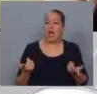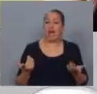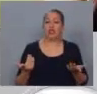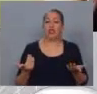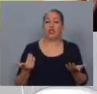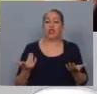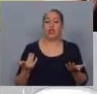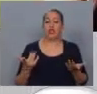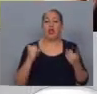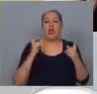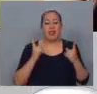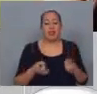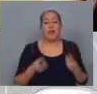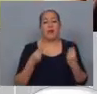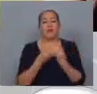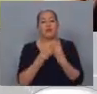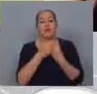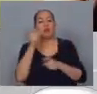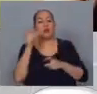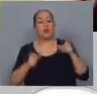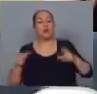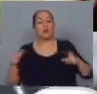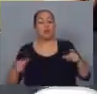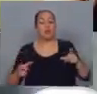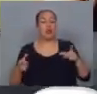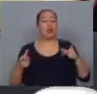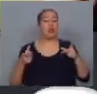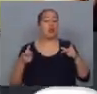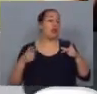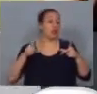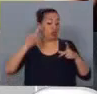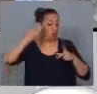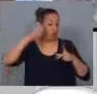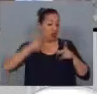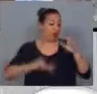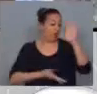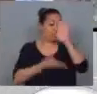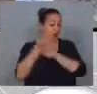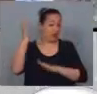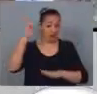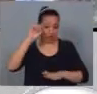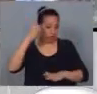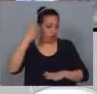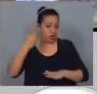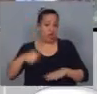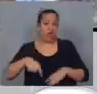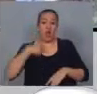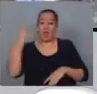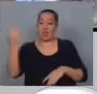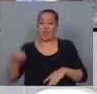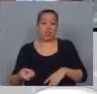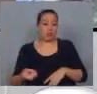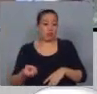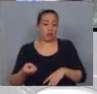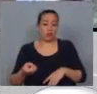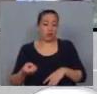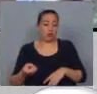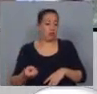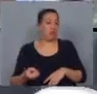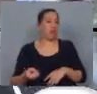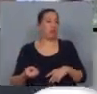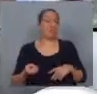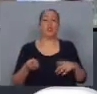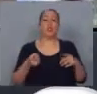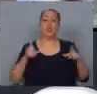cosa no tanta gente que se ausenta voluntariamente por sus propios medios y después está todo un estado hablo